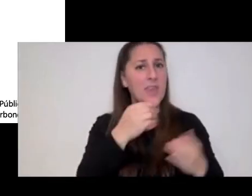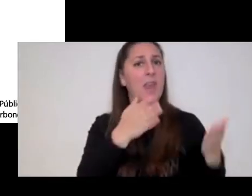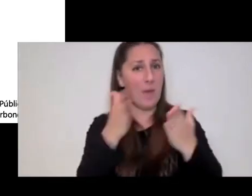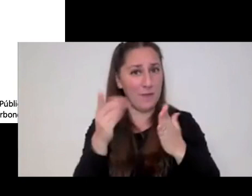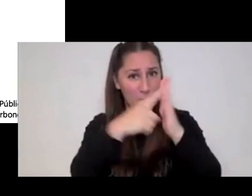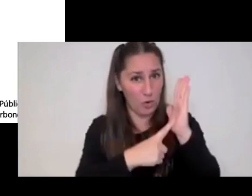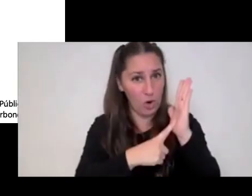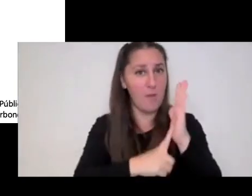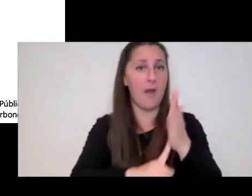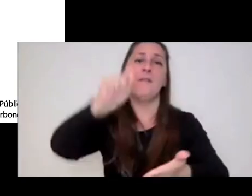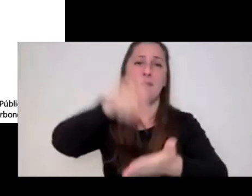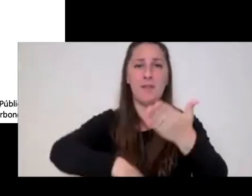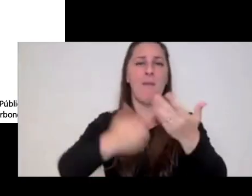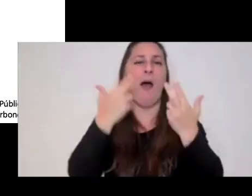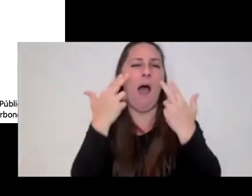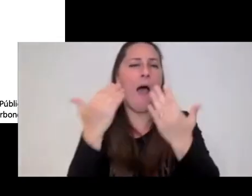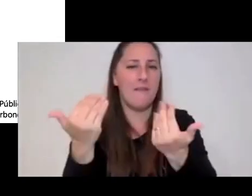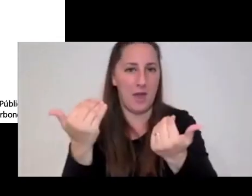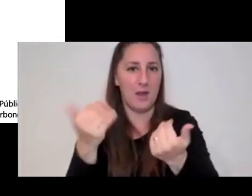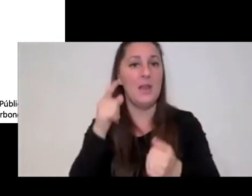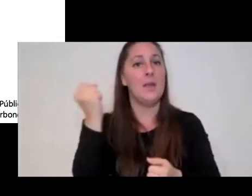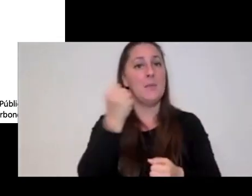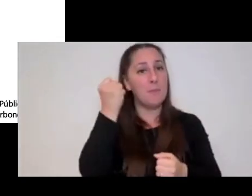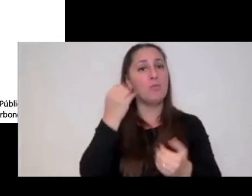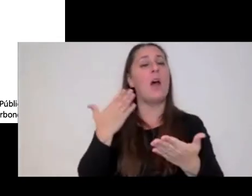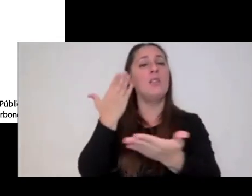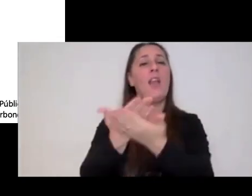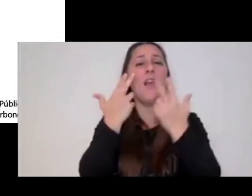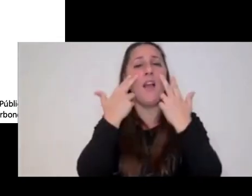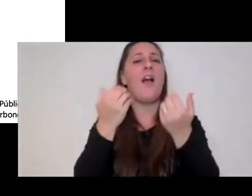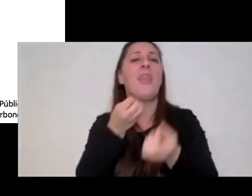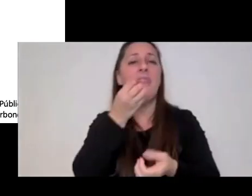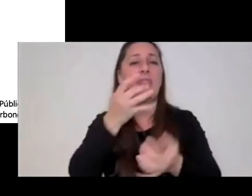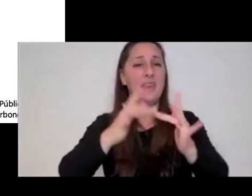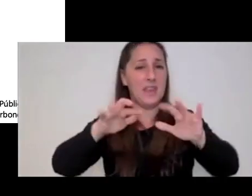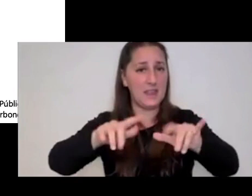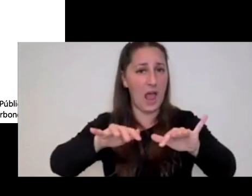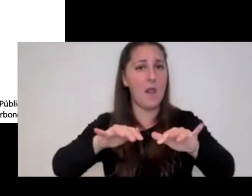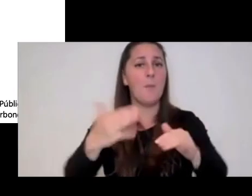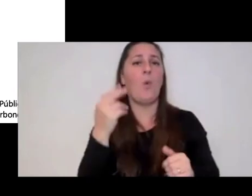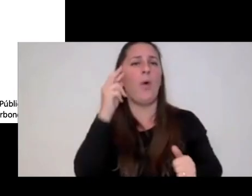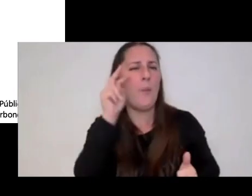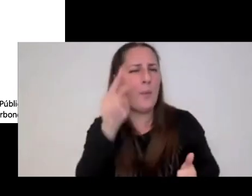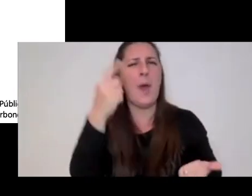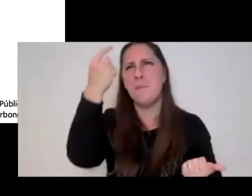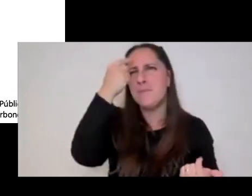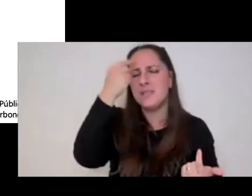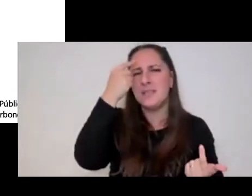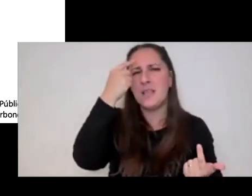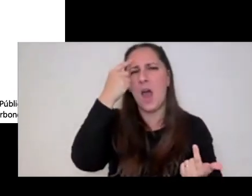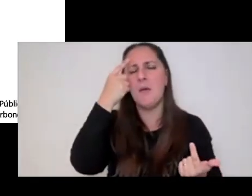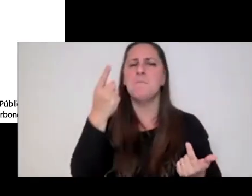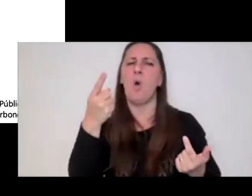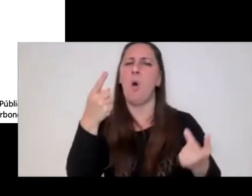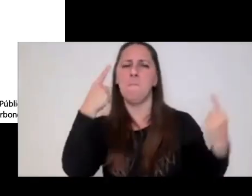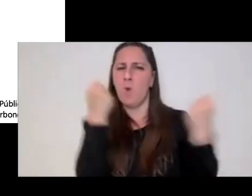allanamiento. Lo interesante es que el allanamiento se va a presentar de manera digital, con lo cual a mí me permite visualizar, me permite pensar, me permite inferir que si el contribuyente